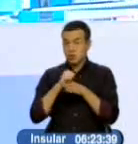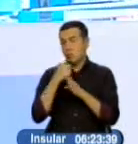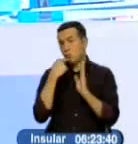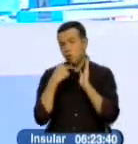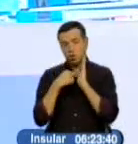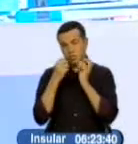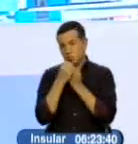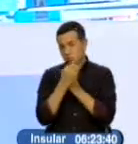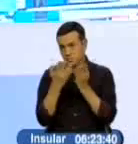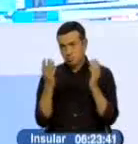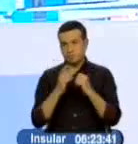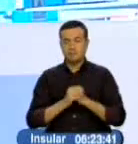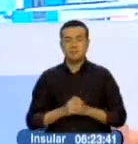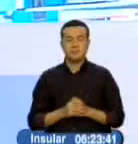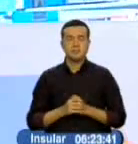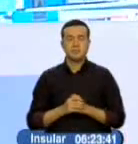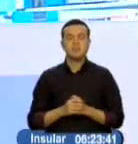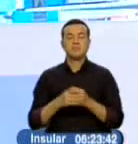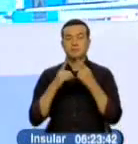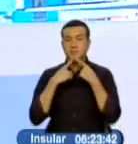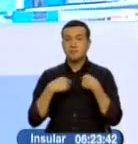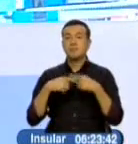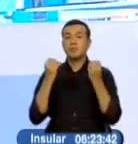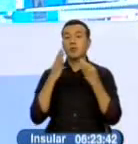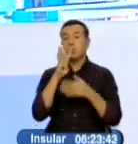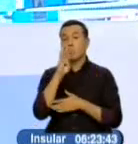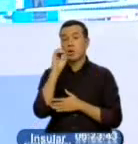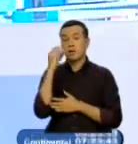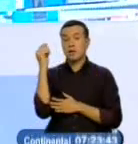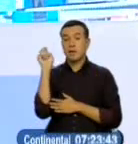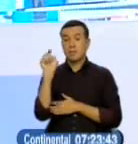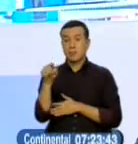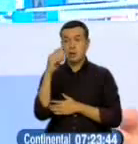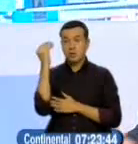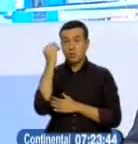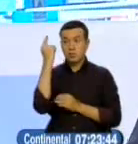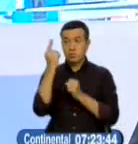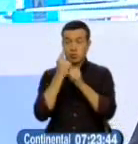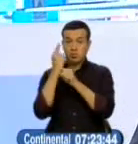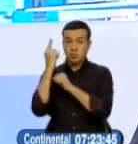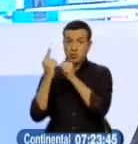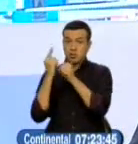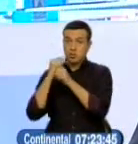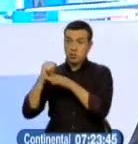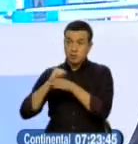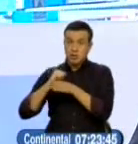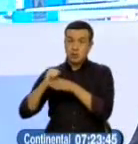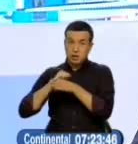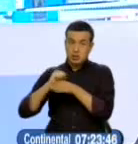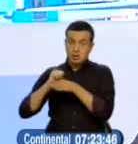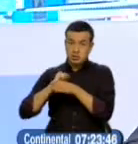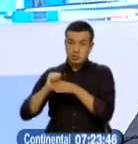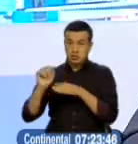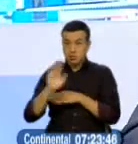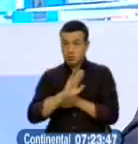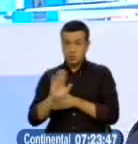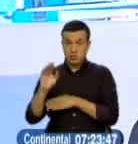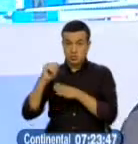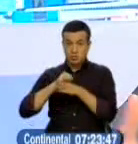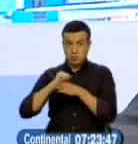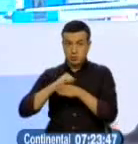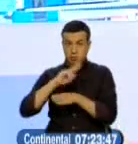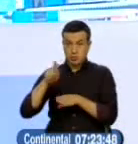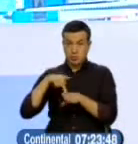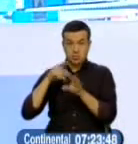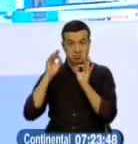un dato ahí, estamos hablando de cerca de 40.000 jóvenes que cada año hacen las prácticas preprofesionales. Si esas prácticas